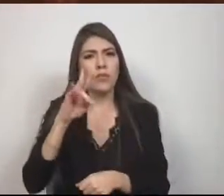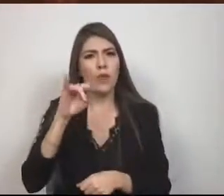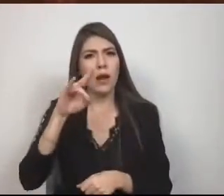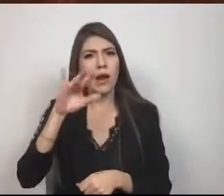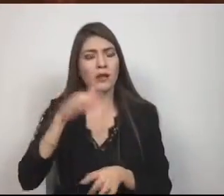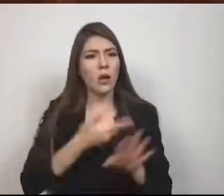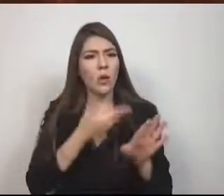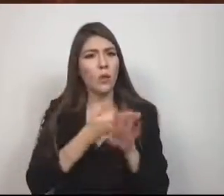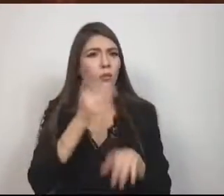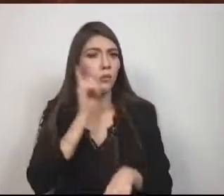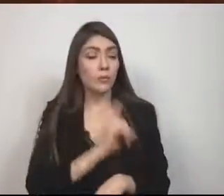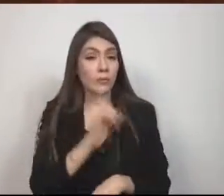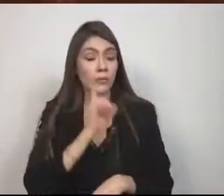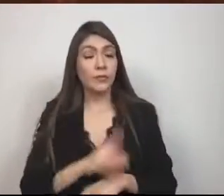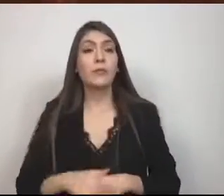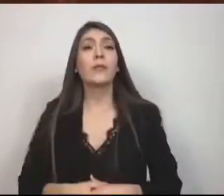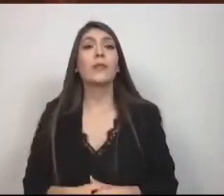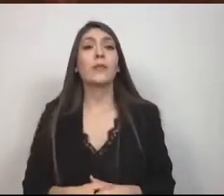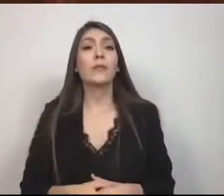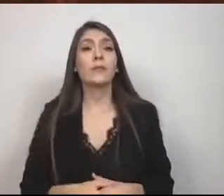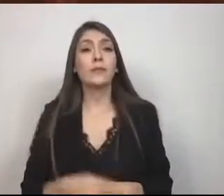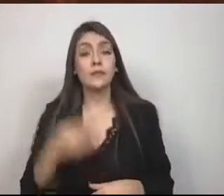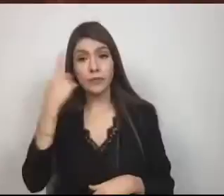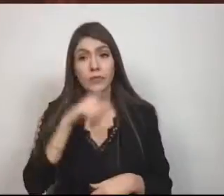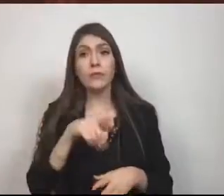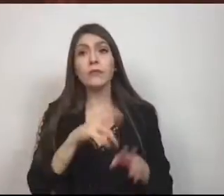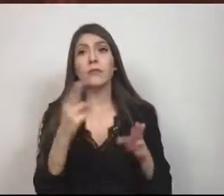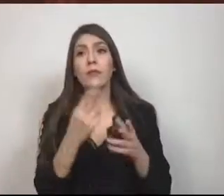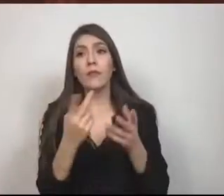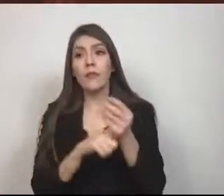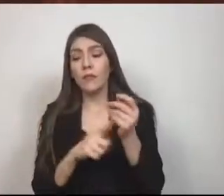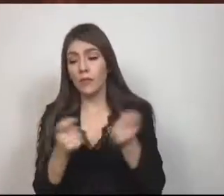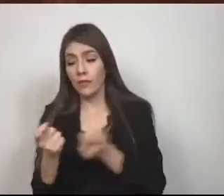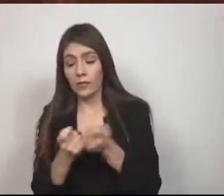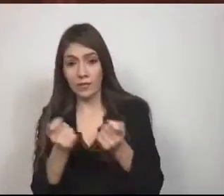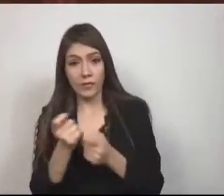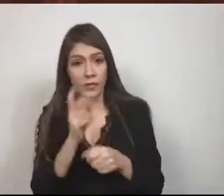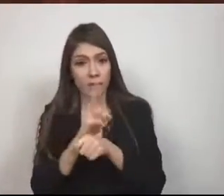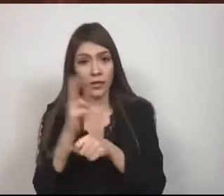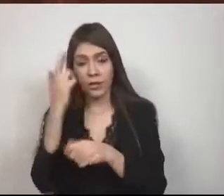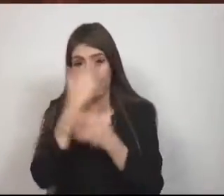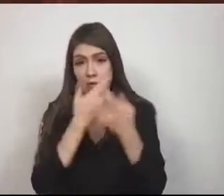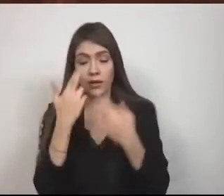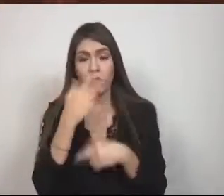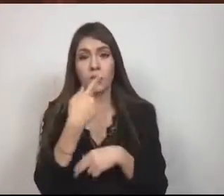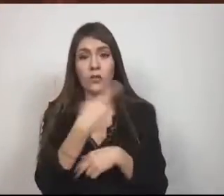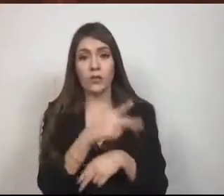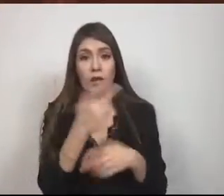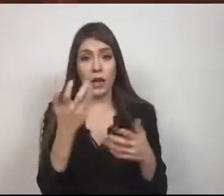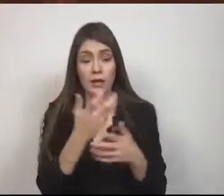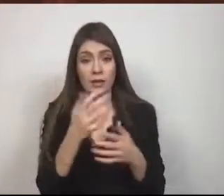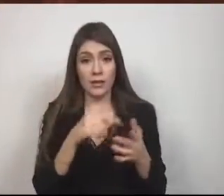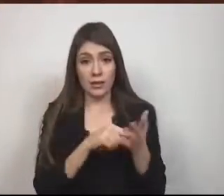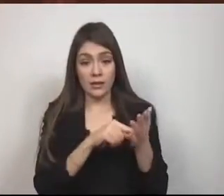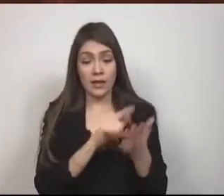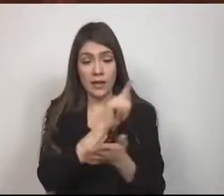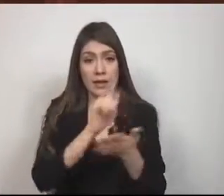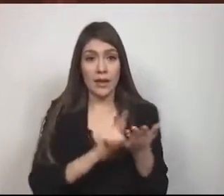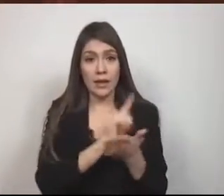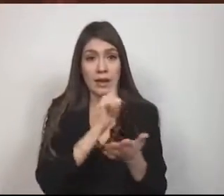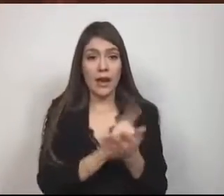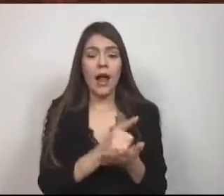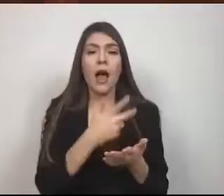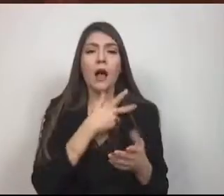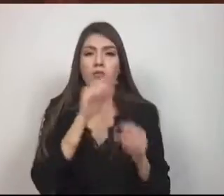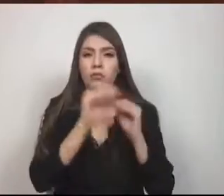Para regular y sancionar las modalidades de violencia descritas, el decreto mencionado crea en la Ley General de Acceso de las Mujeres